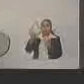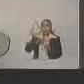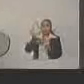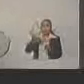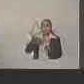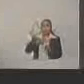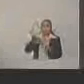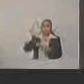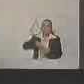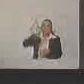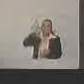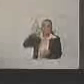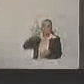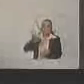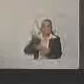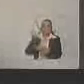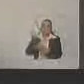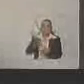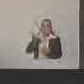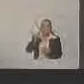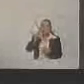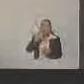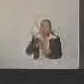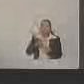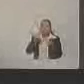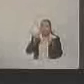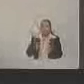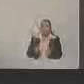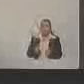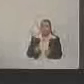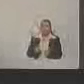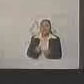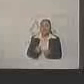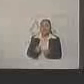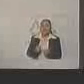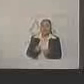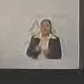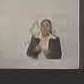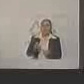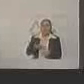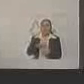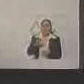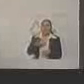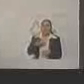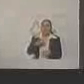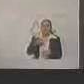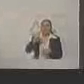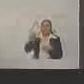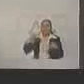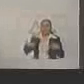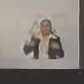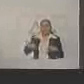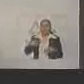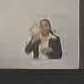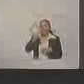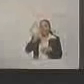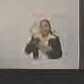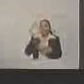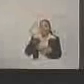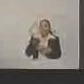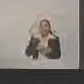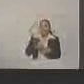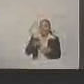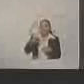delitos, la mayor de las tristezas en materia de seguridad es estar siendo objeto del robo descarado de